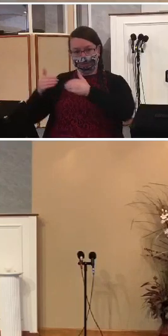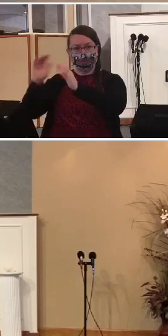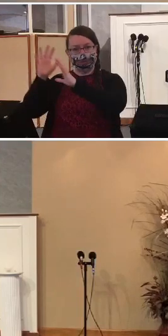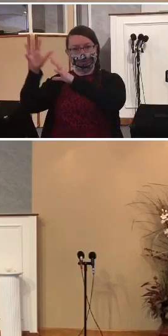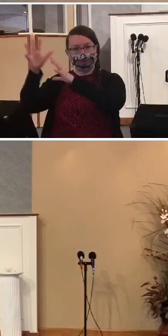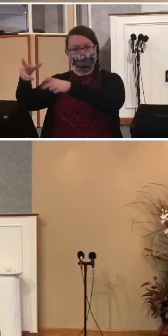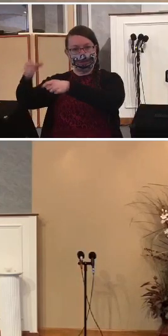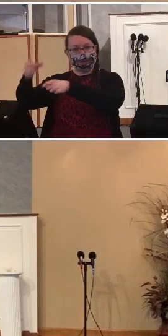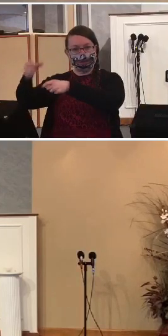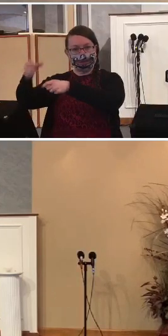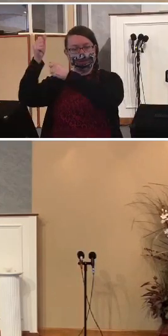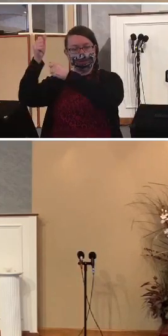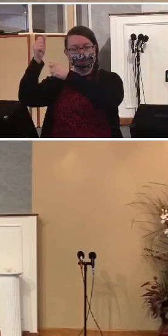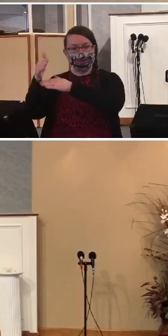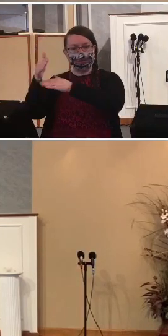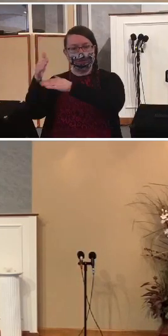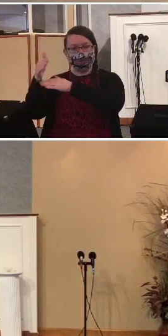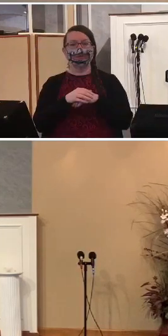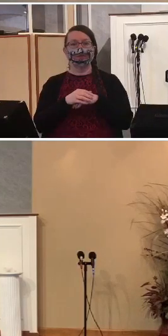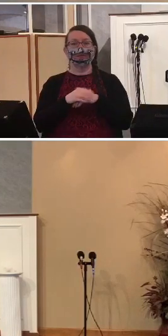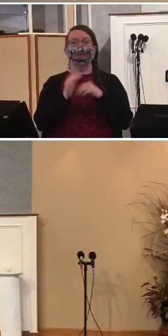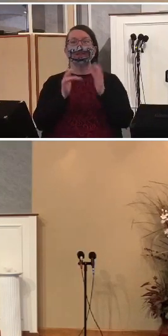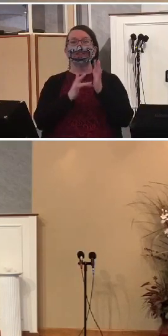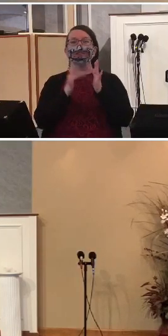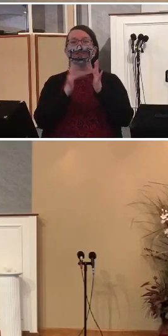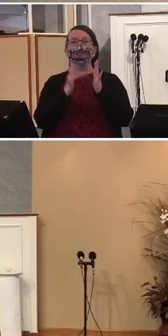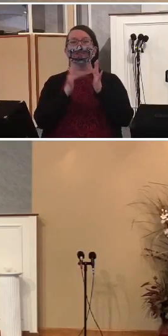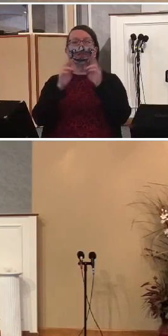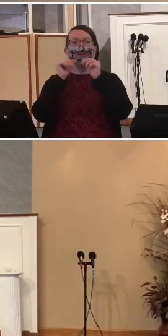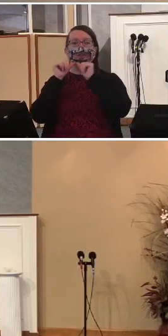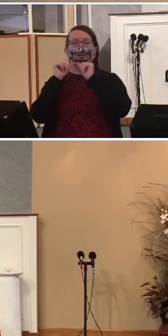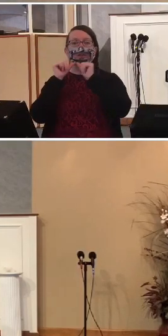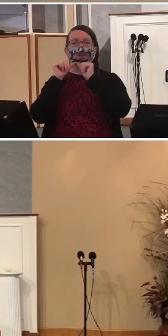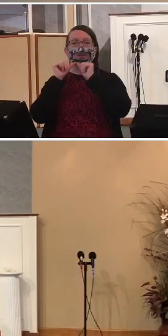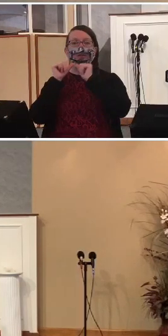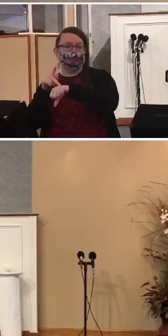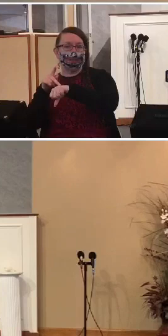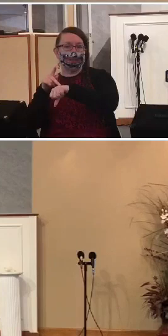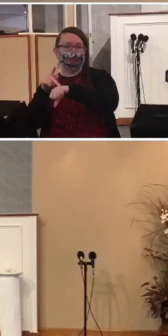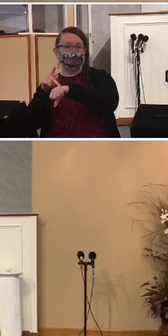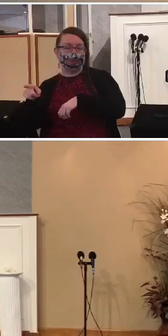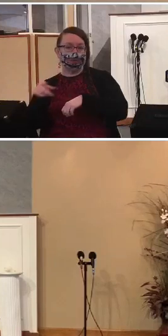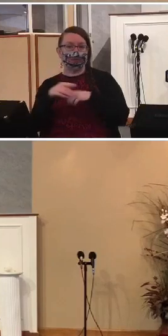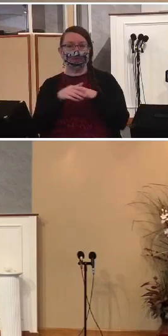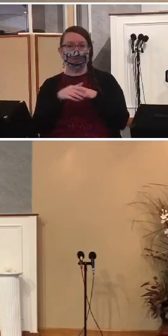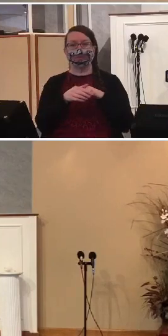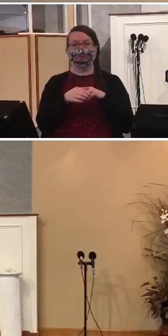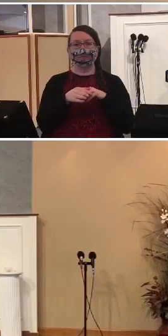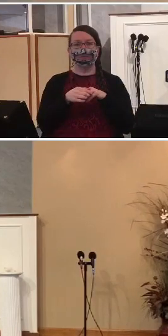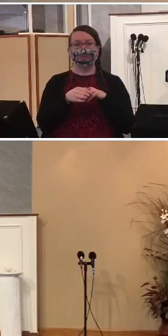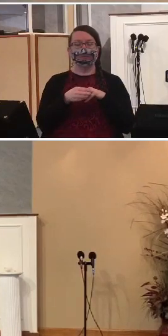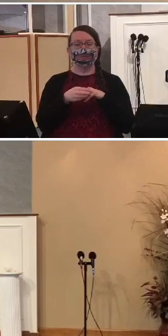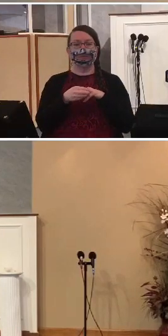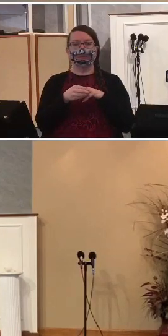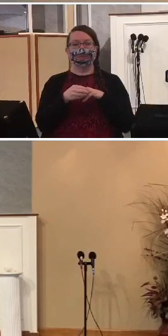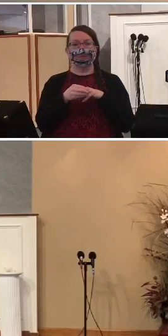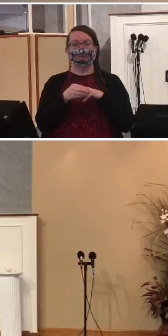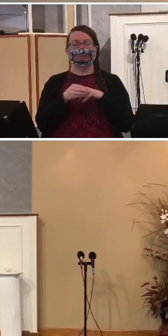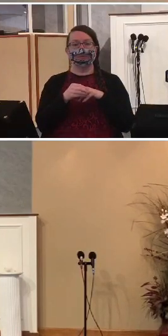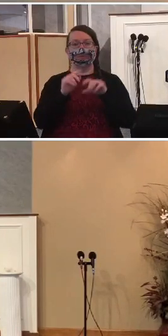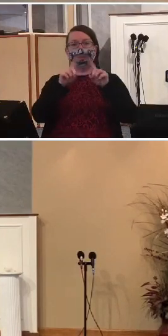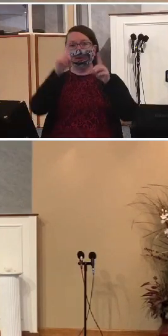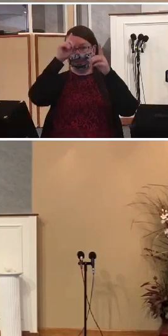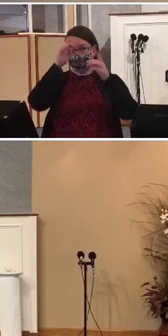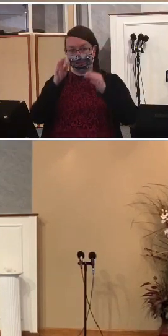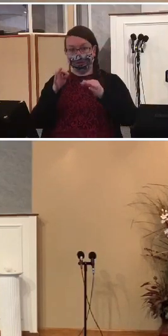punto de bendecir la vida de Pedro. Pero las avenidas era hacer